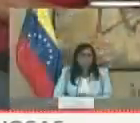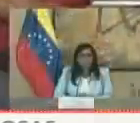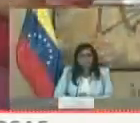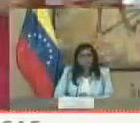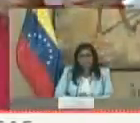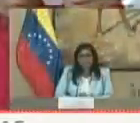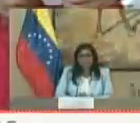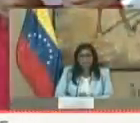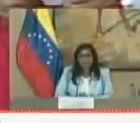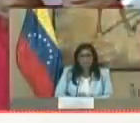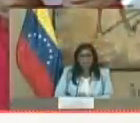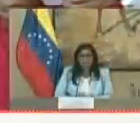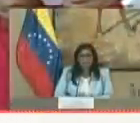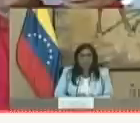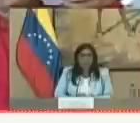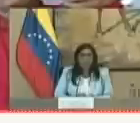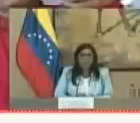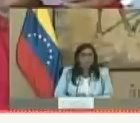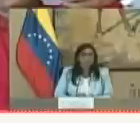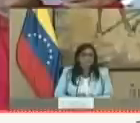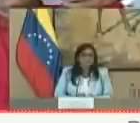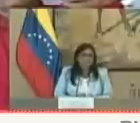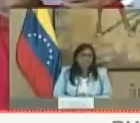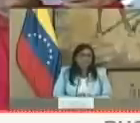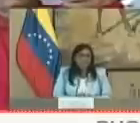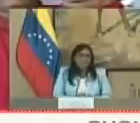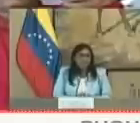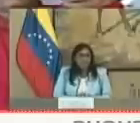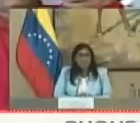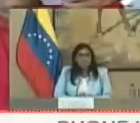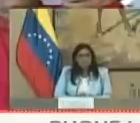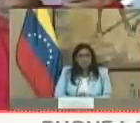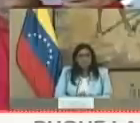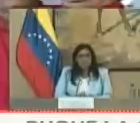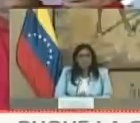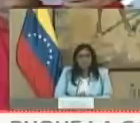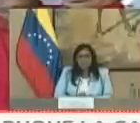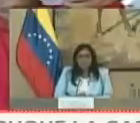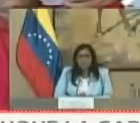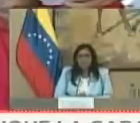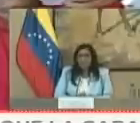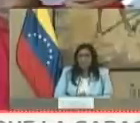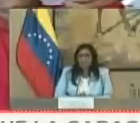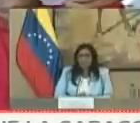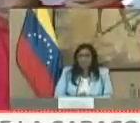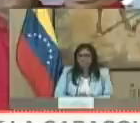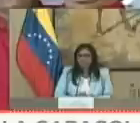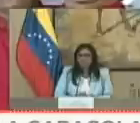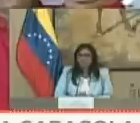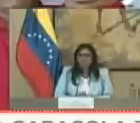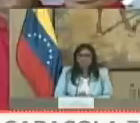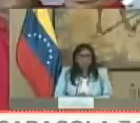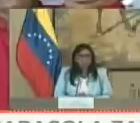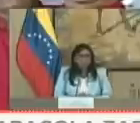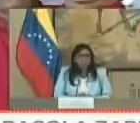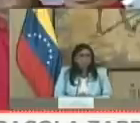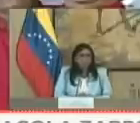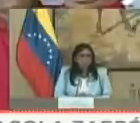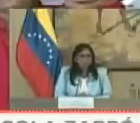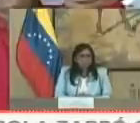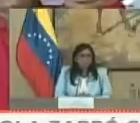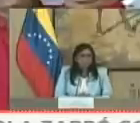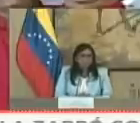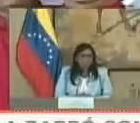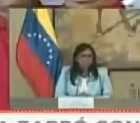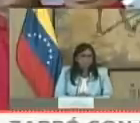Y en toda Venezuela, ¿verdad? De toda esta marcha ha surgido la única verdad